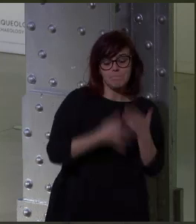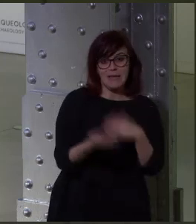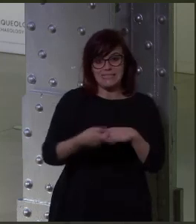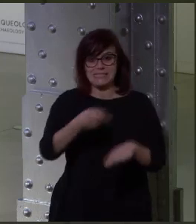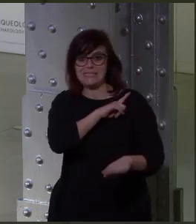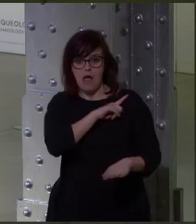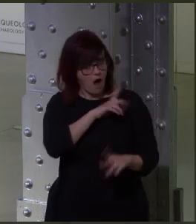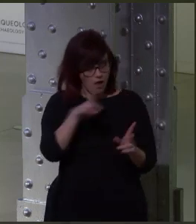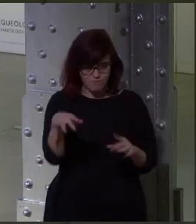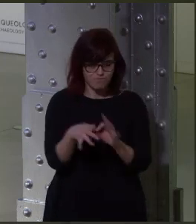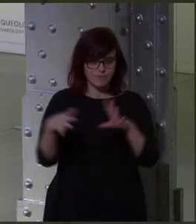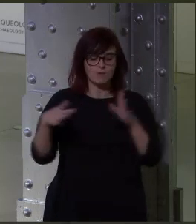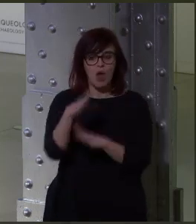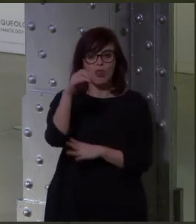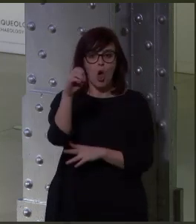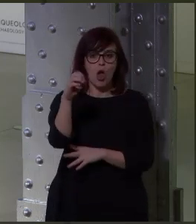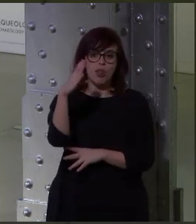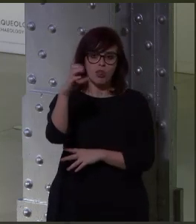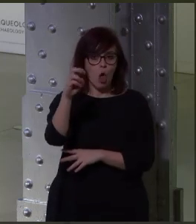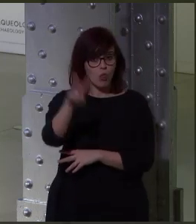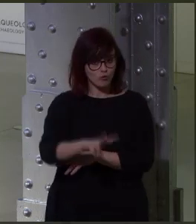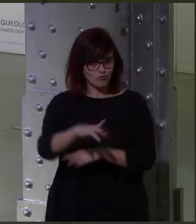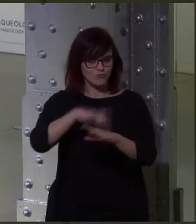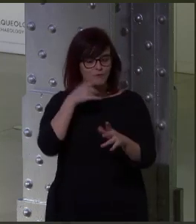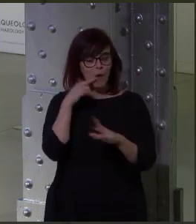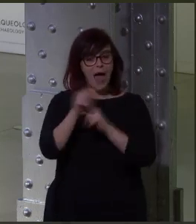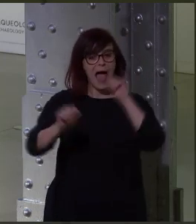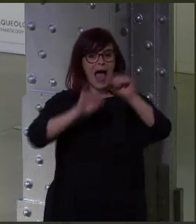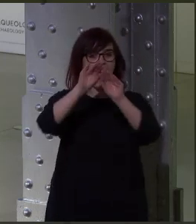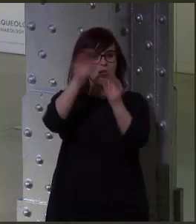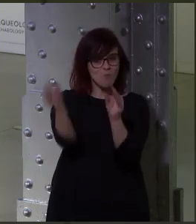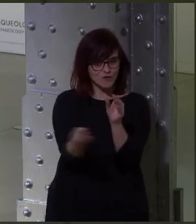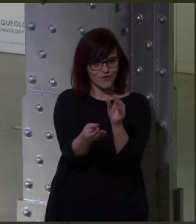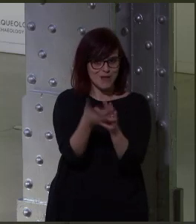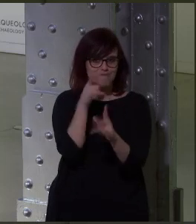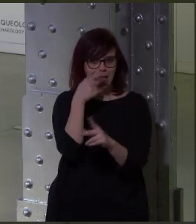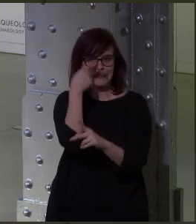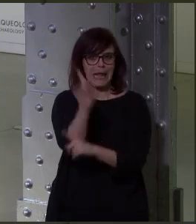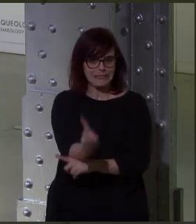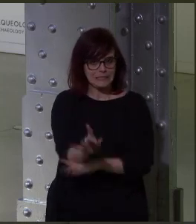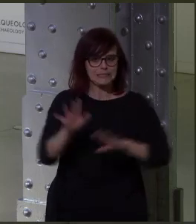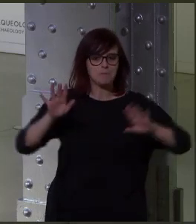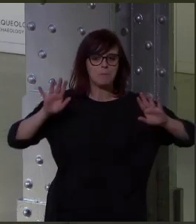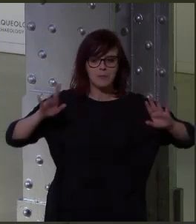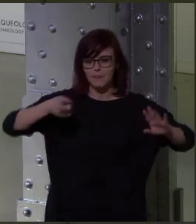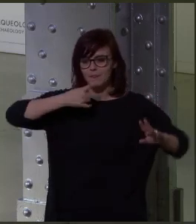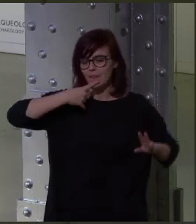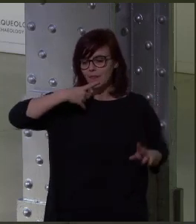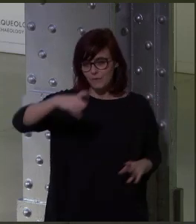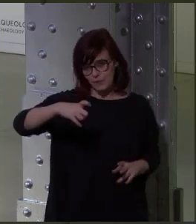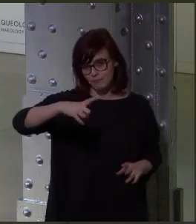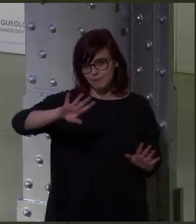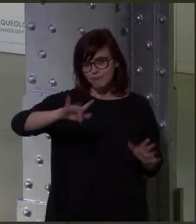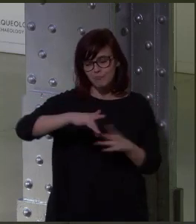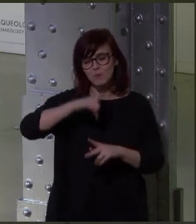exceso de CO2 hacia la atmósfera. Es algo que ya está, es difícil porque no